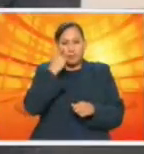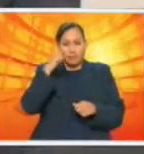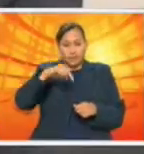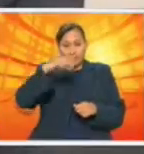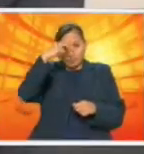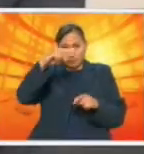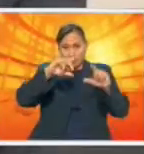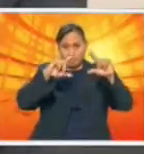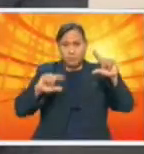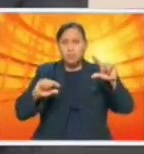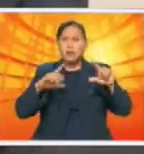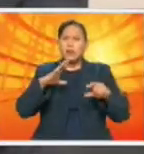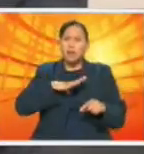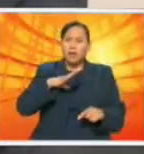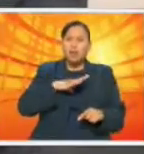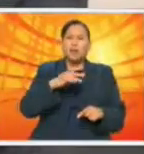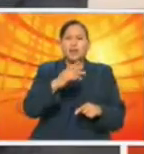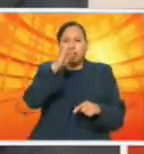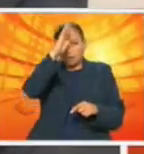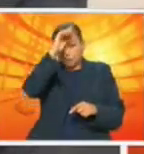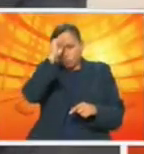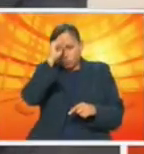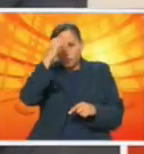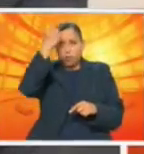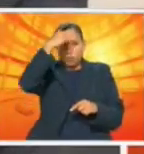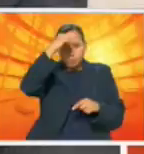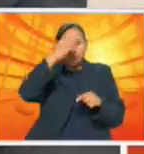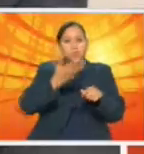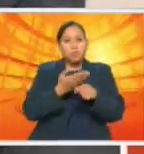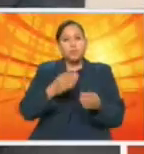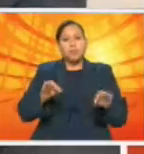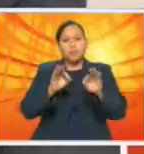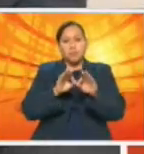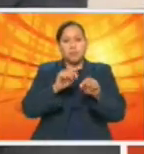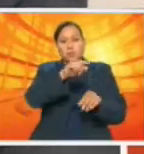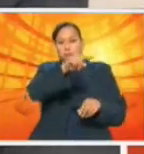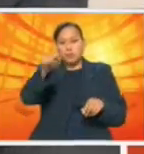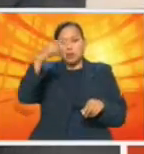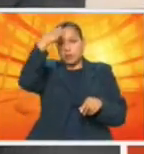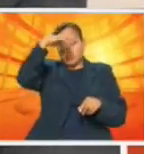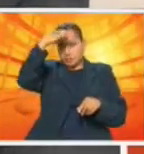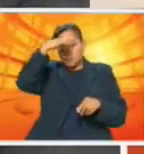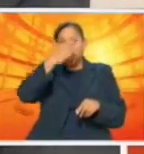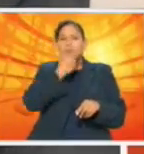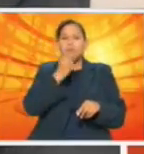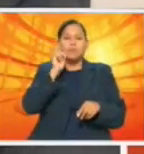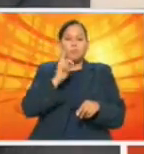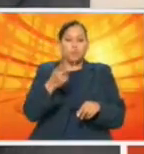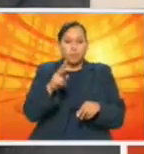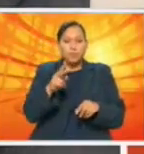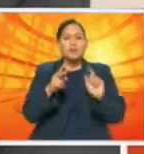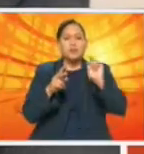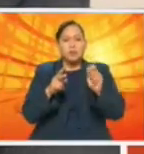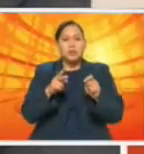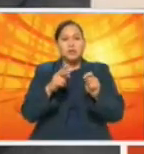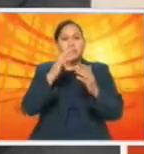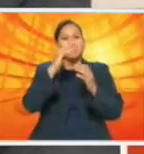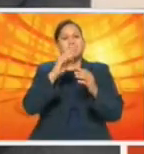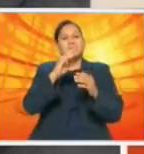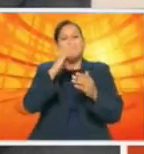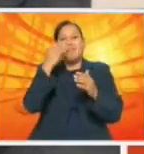México hay un acuerdo de opiniones muy importante entre expertos y expertas en que hay un